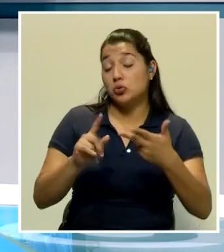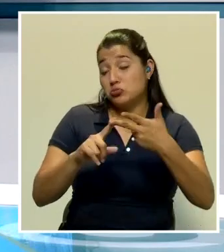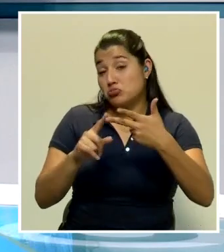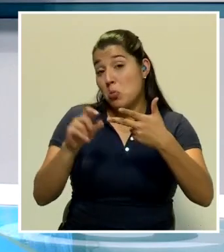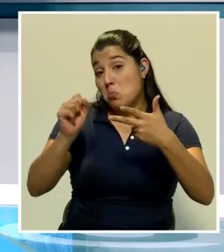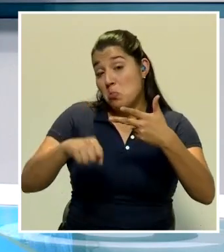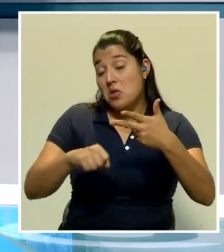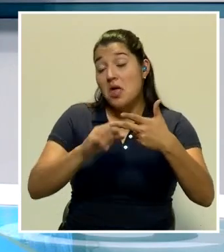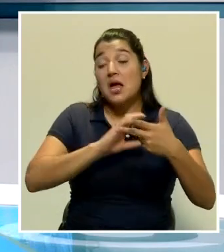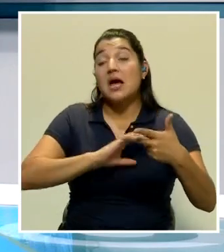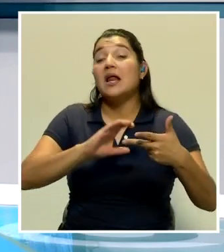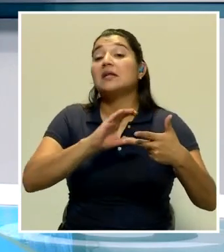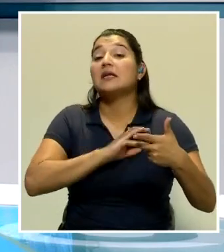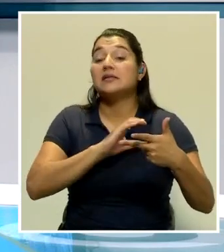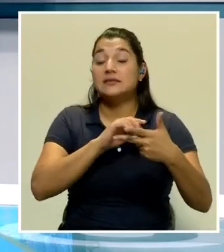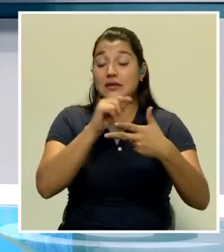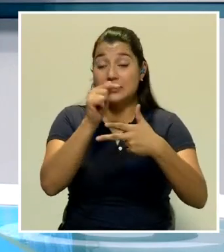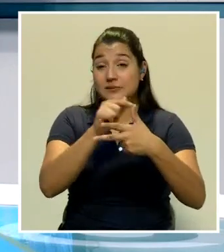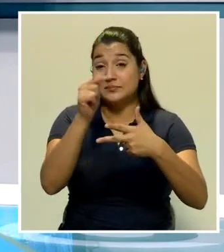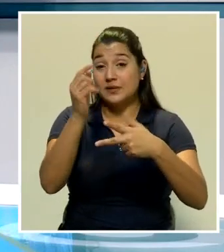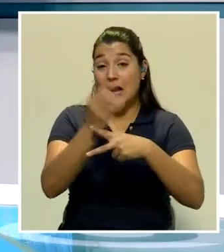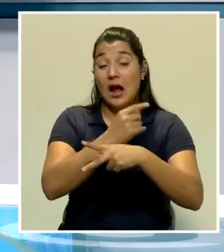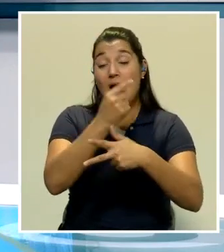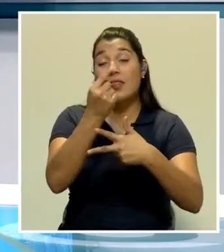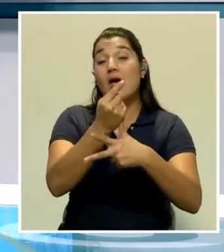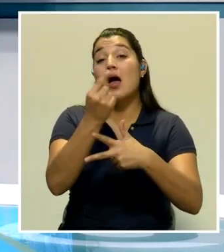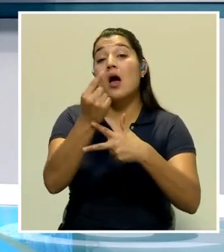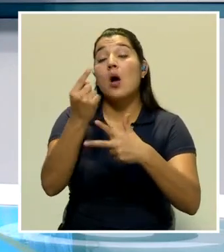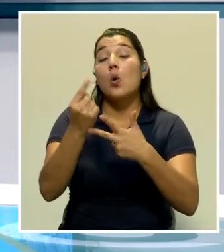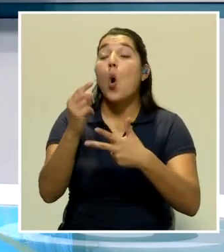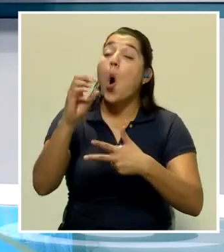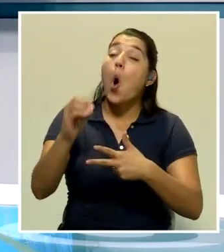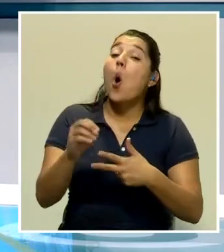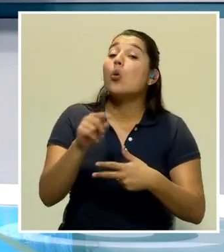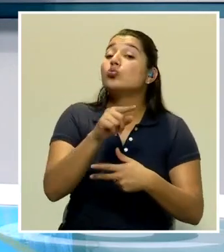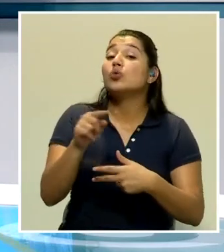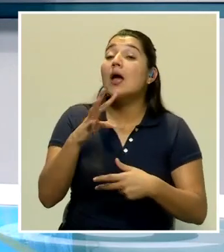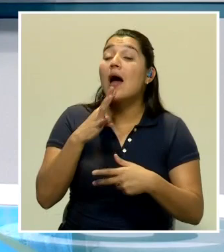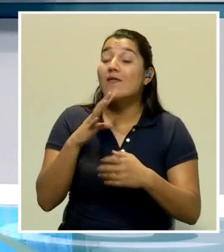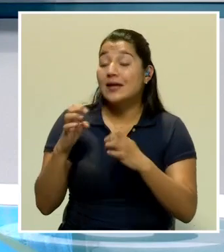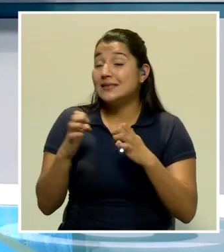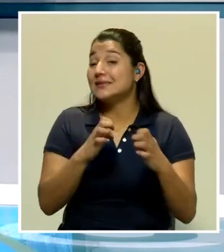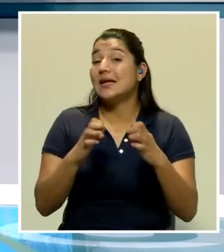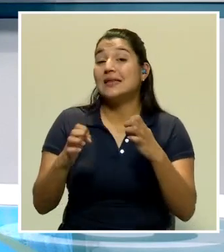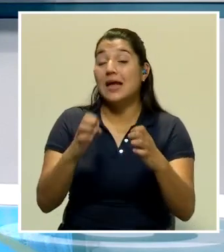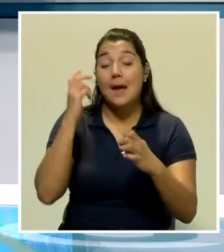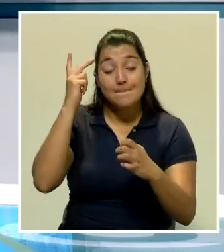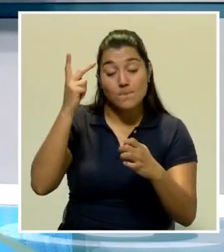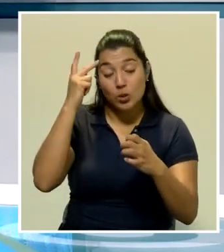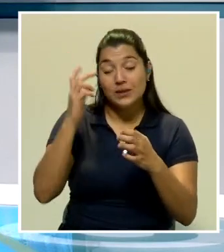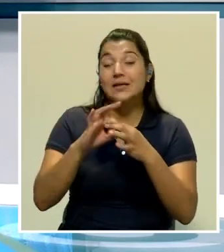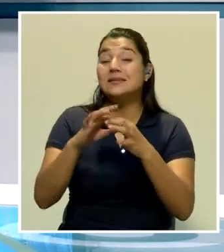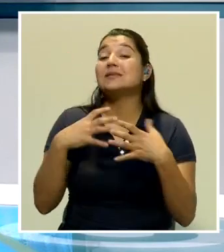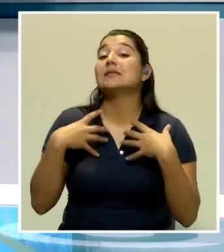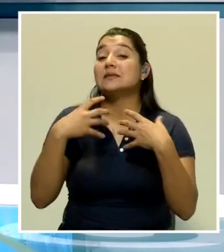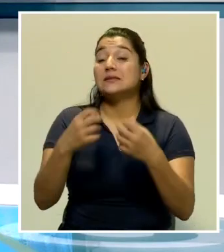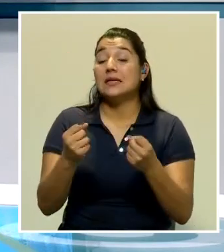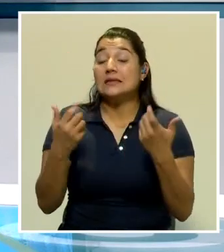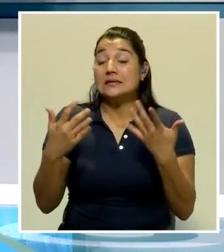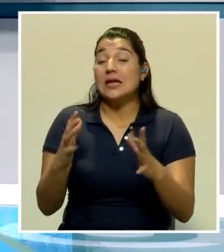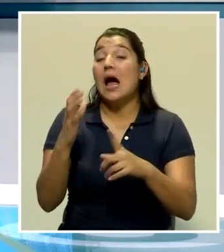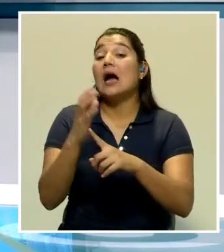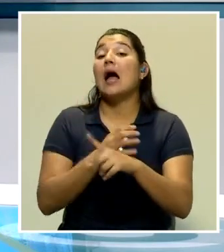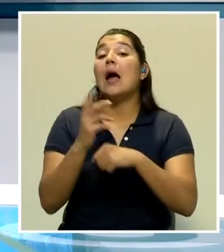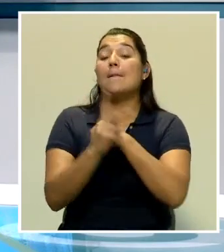a características del medio ambiente o a las estrategias de política sanitaria que cada país aplicó